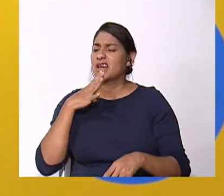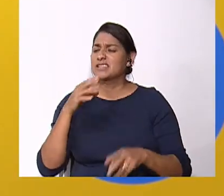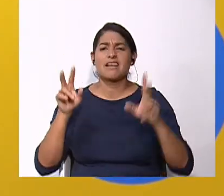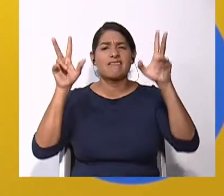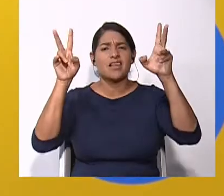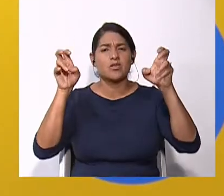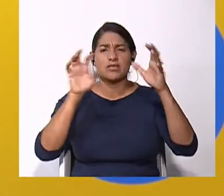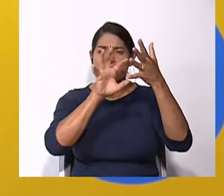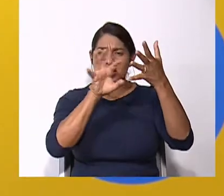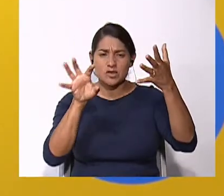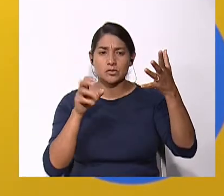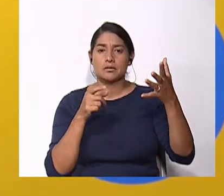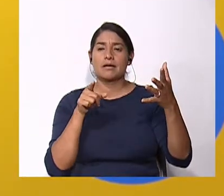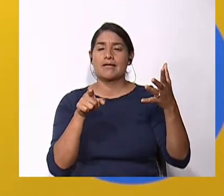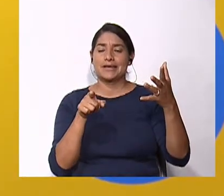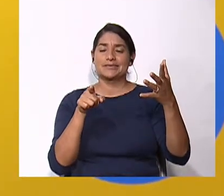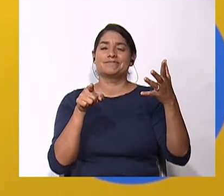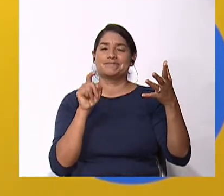texto en realidad.